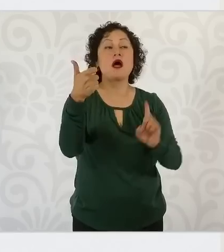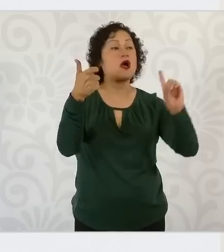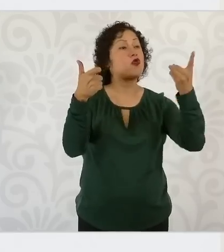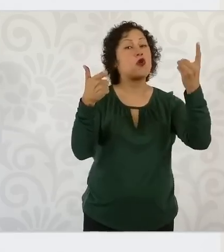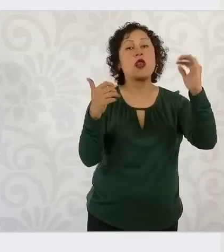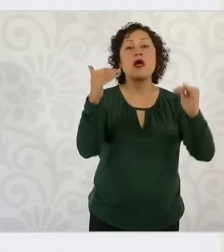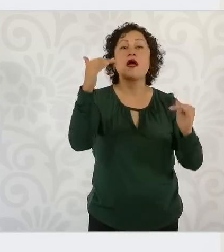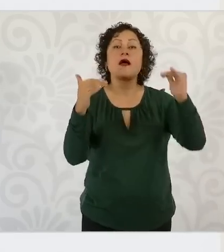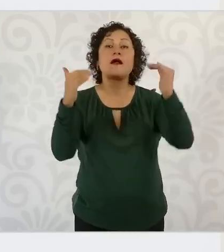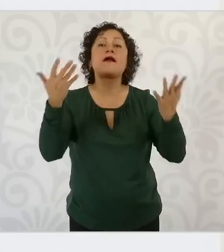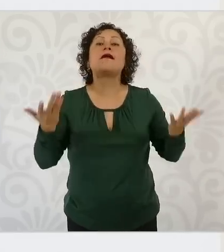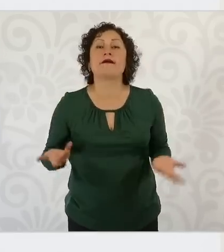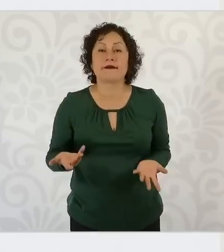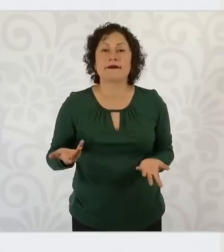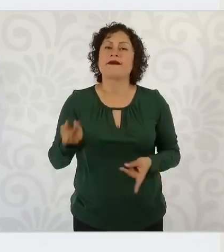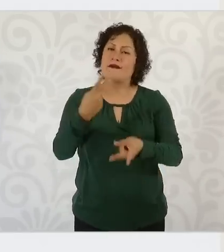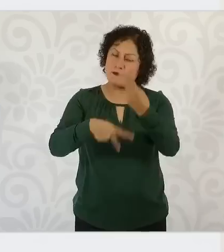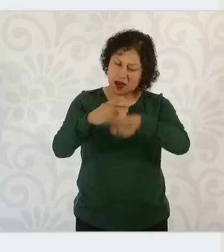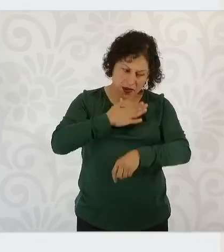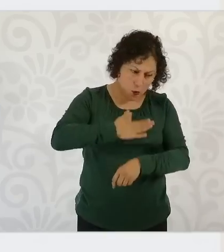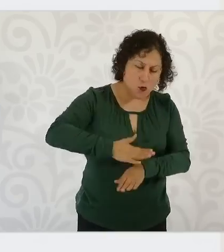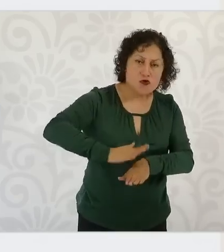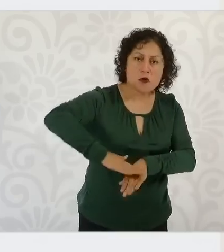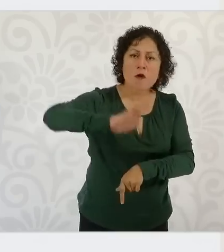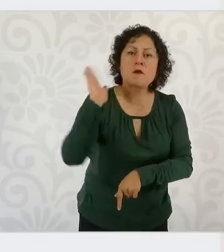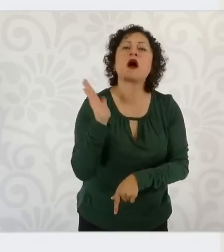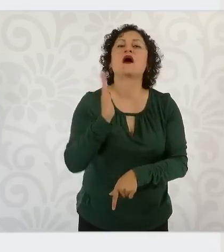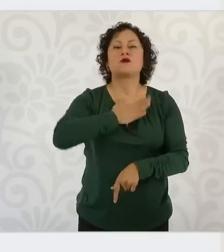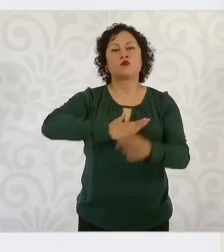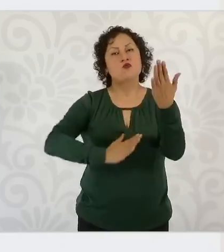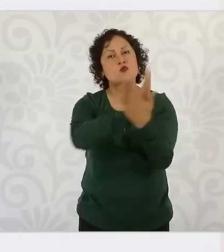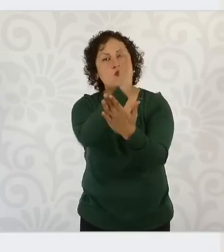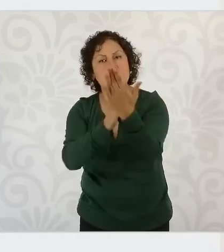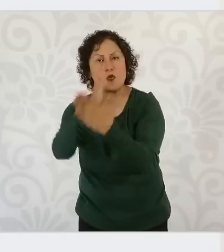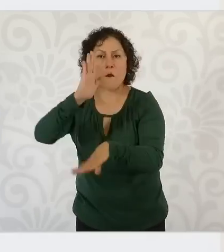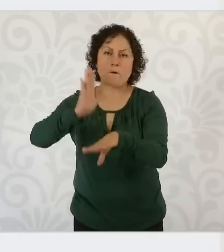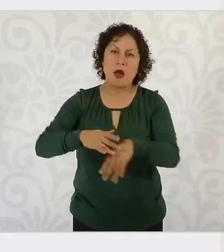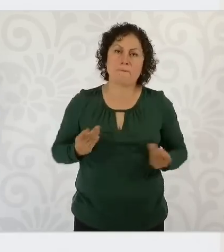haber más justicia, va a haber más acceso a la justicia, va a ser más expedita.